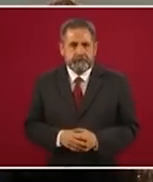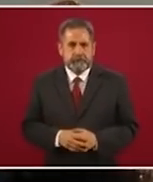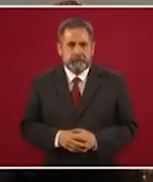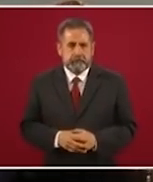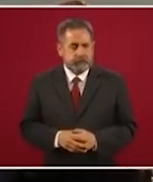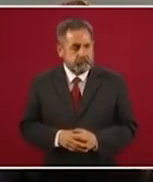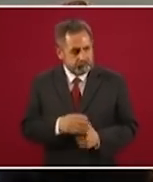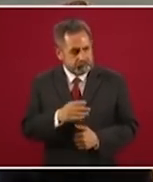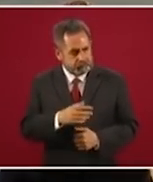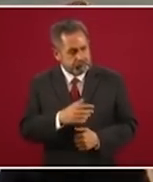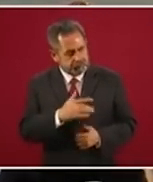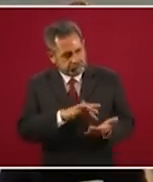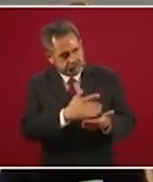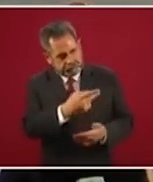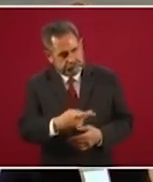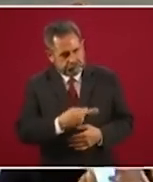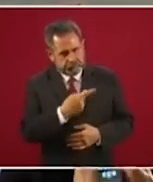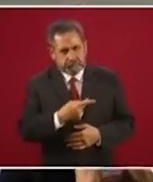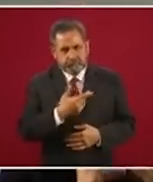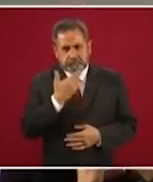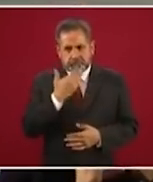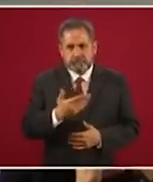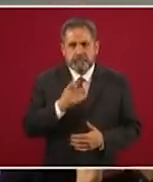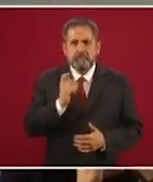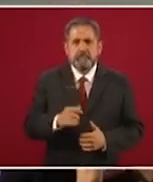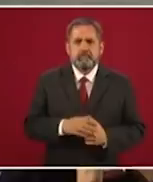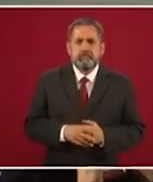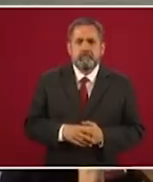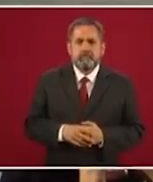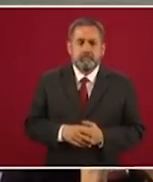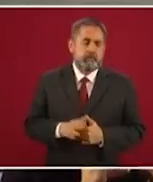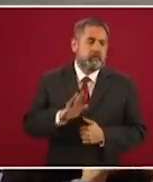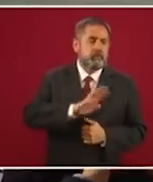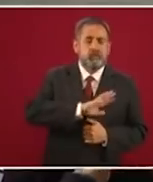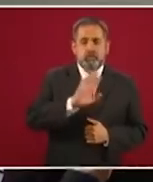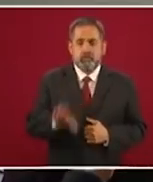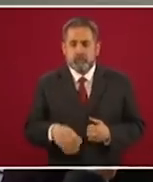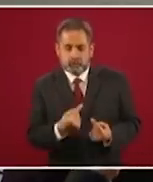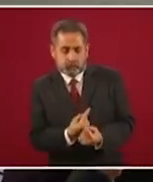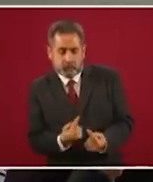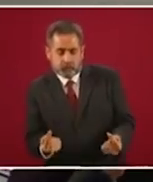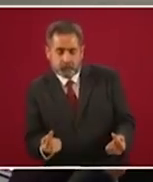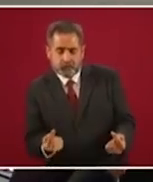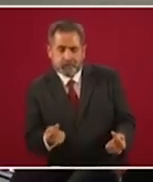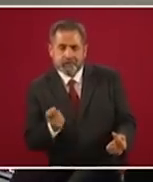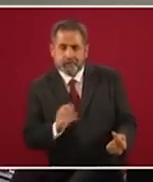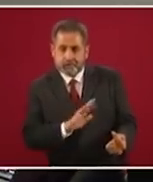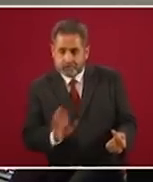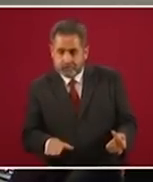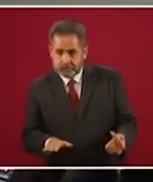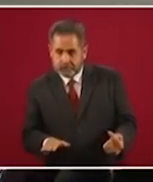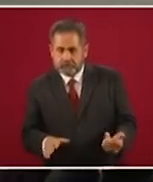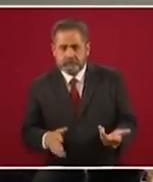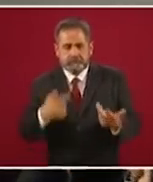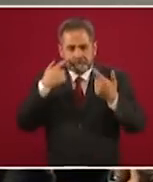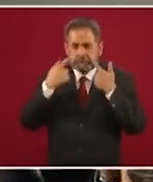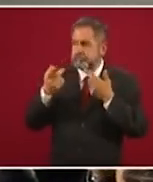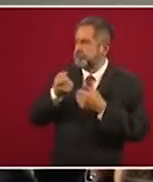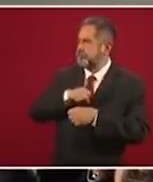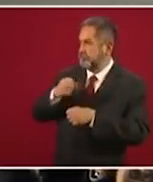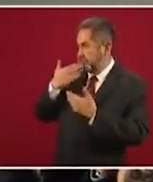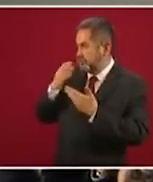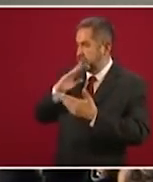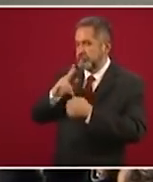Muy agradecido con su pregunta, porque precisamente la muerte infantil es el mejor indicador de cómo va un país en su sistema de